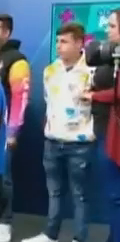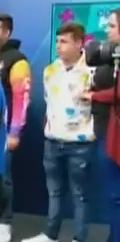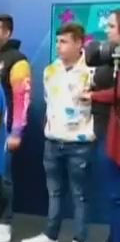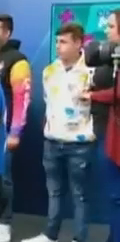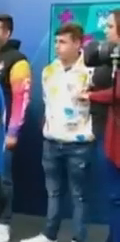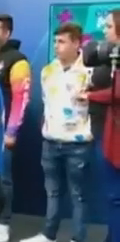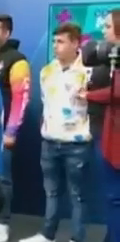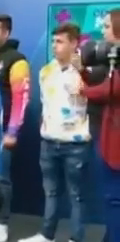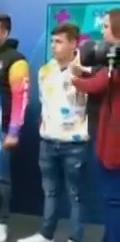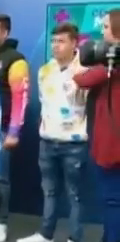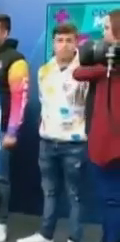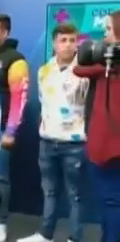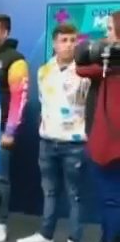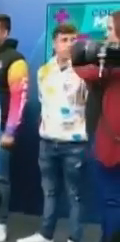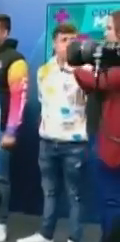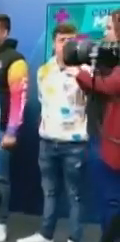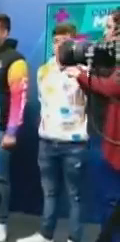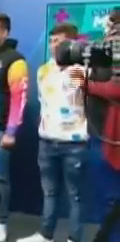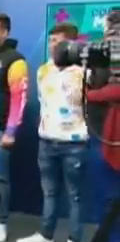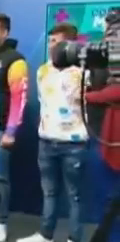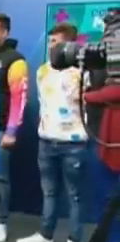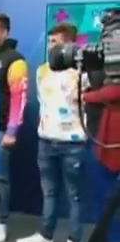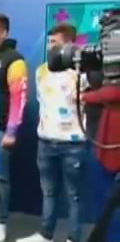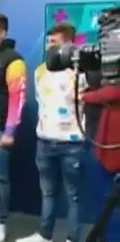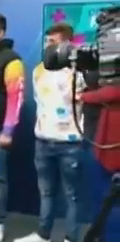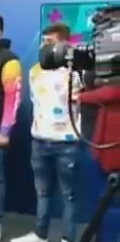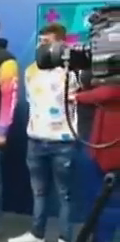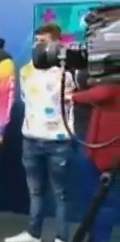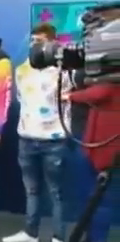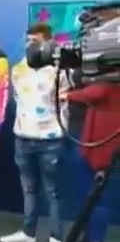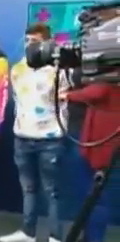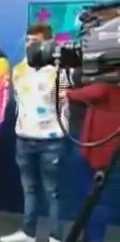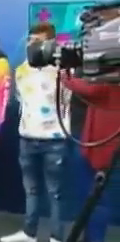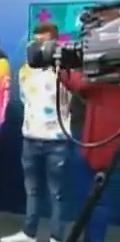Centerfield. ¿Y qué batea? Tercero y quinto. ¿Y tú?